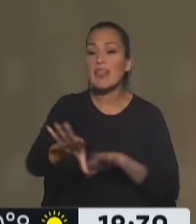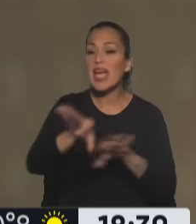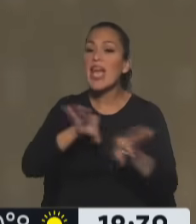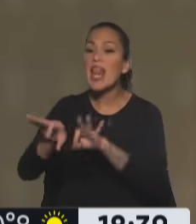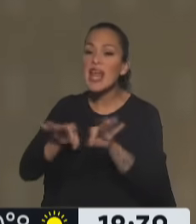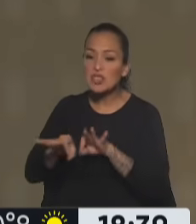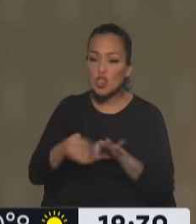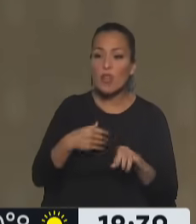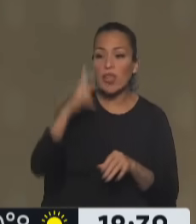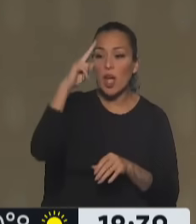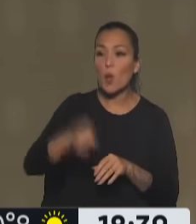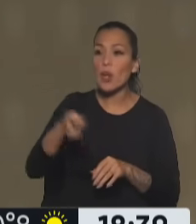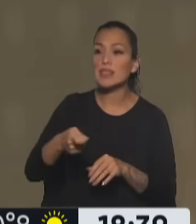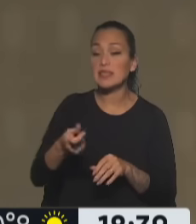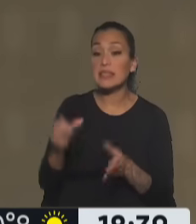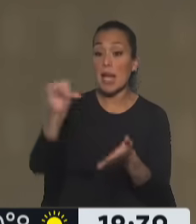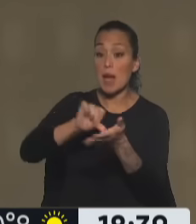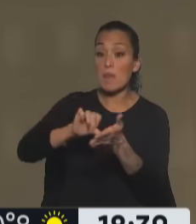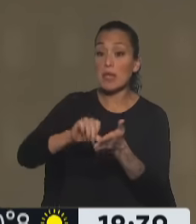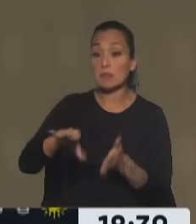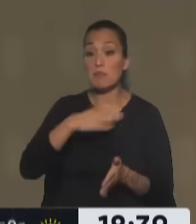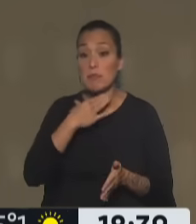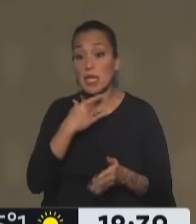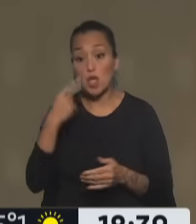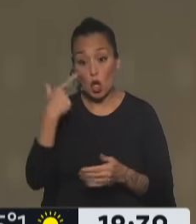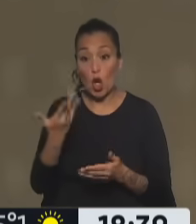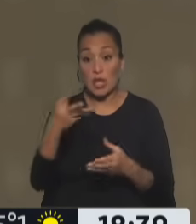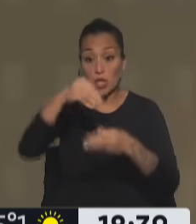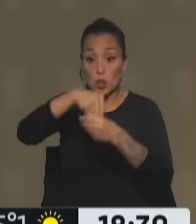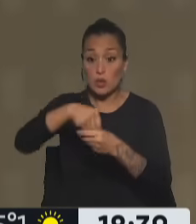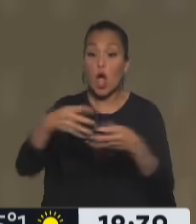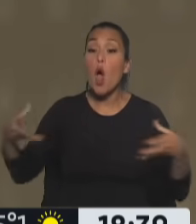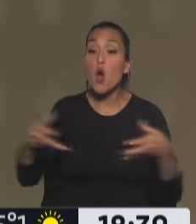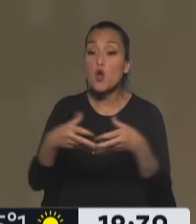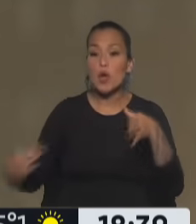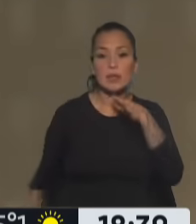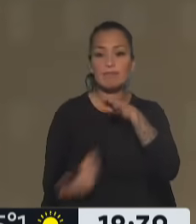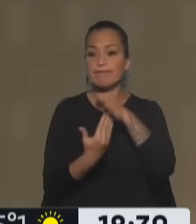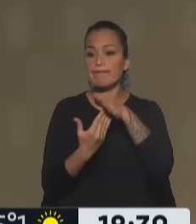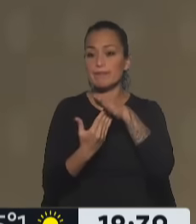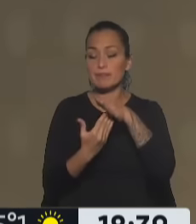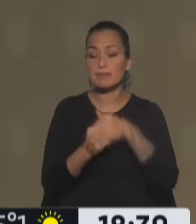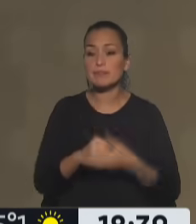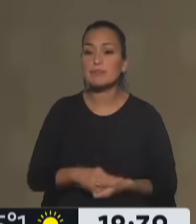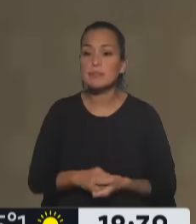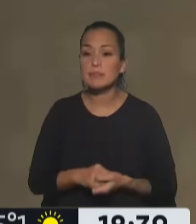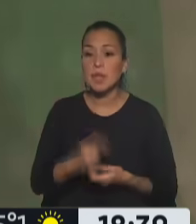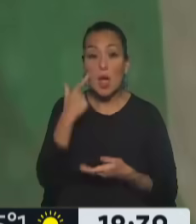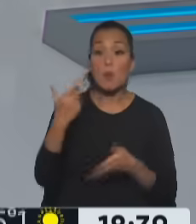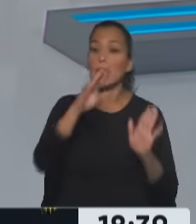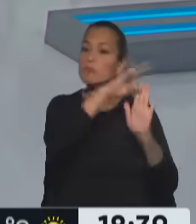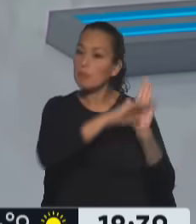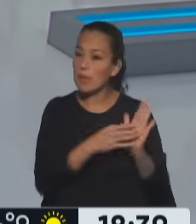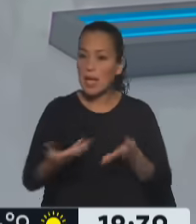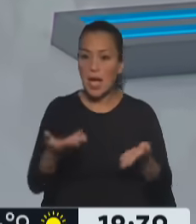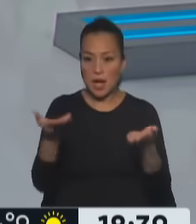jueces en México, incluido la Corte Suprema de Justicia, los integrantes del Alto Tribunal. Bueno, ya mismo, con estas placas, con